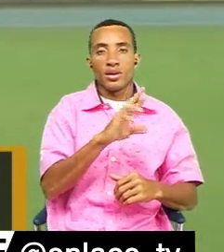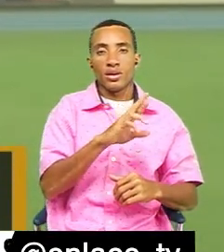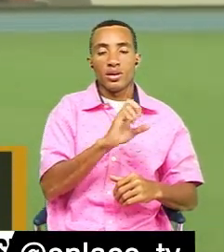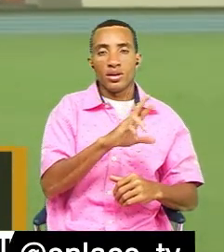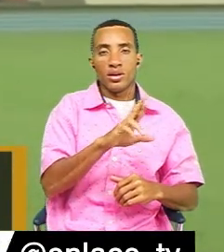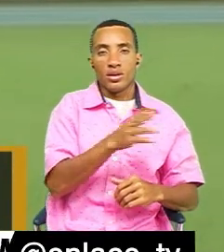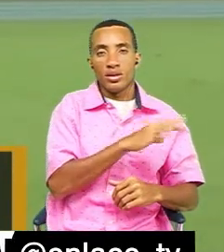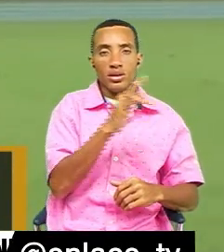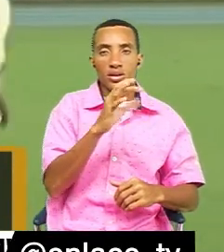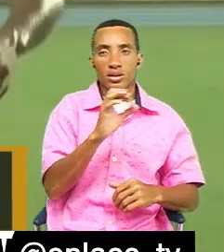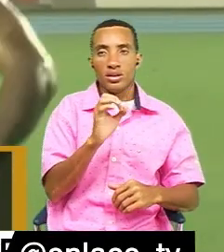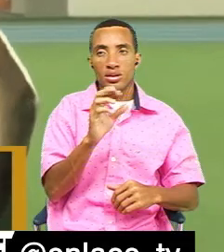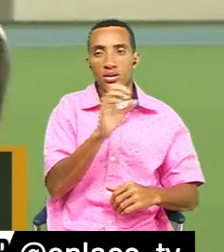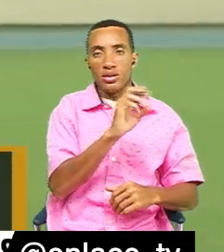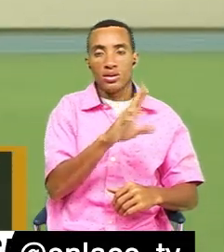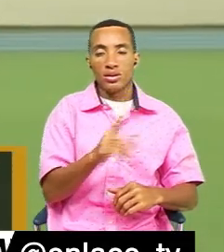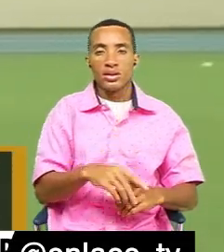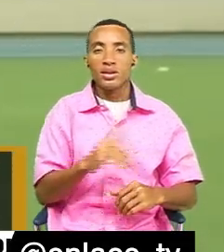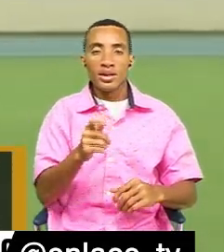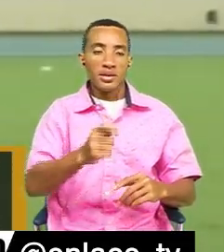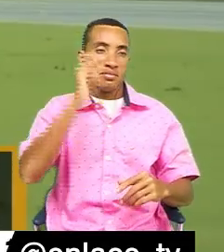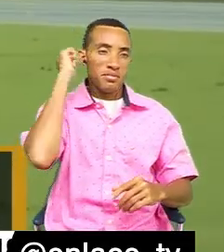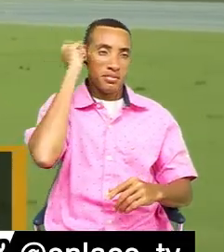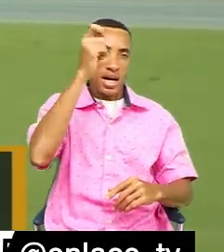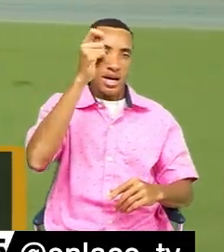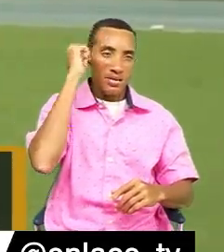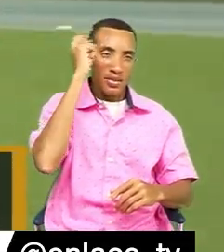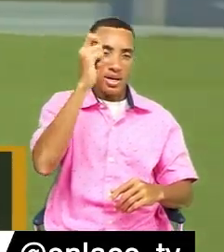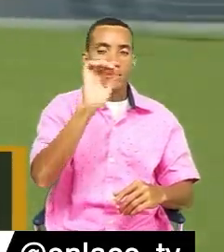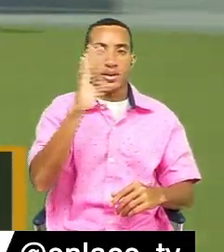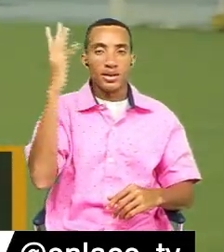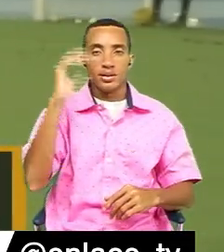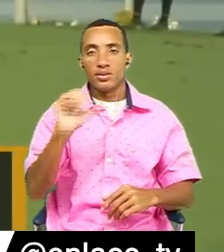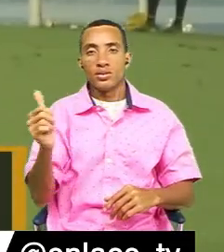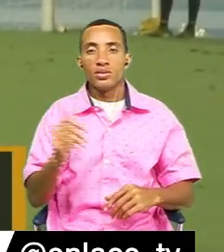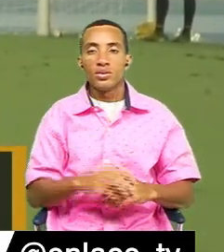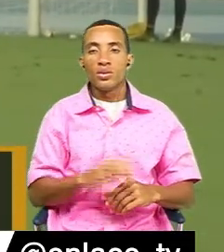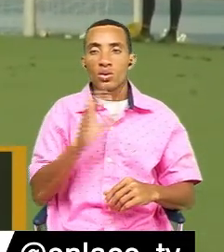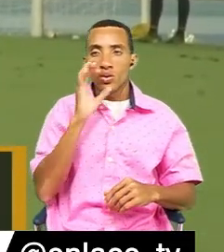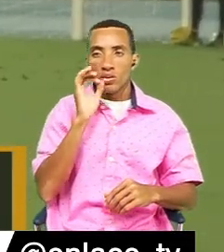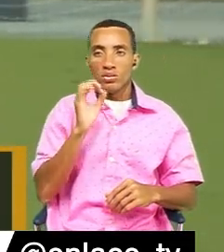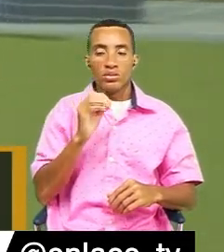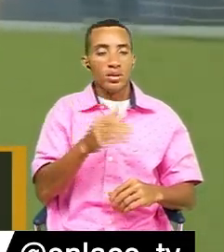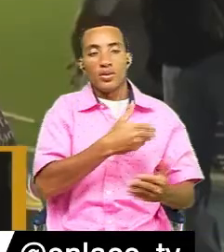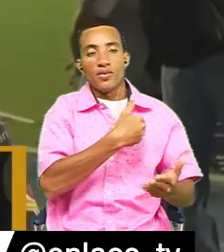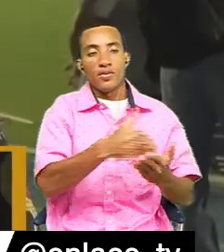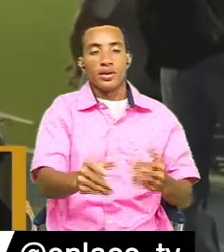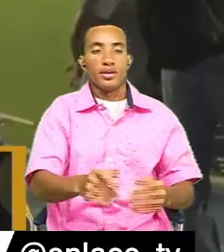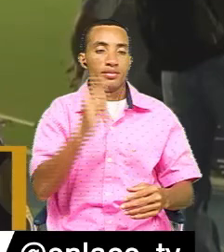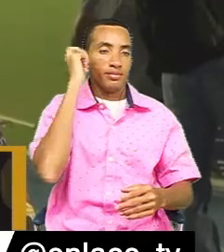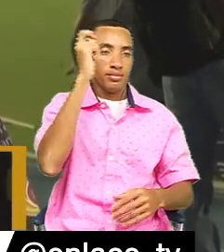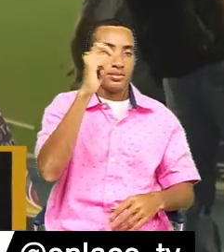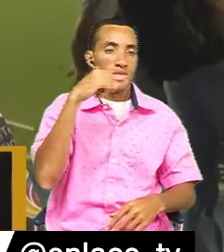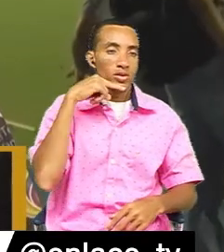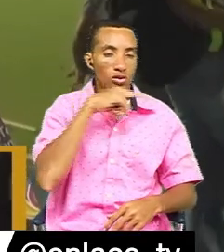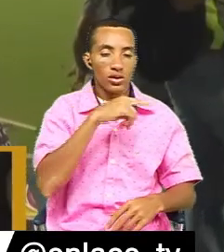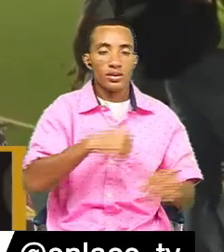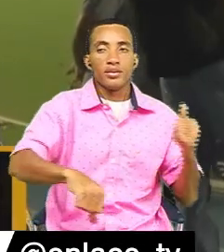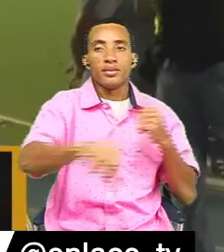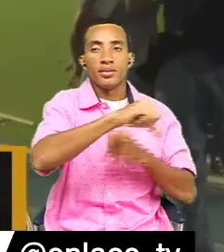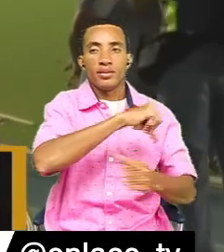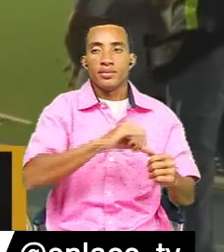panameño Nelson Barahona tras acumulación de tarjetas y la baja de Juan Guillermo Arboleda por expulsión. Sí, es una posibilidad que se tiene, hay que esperar